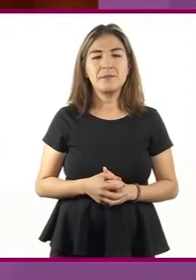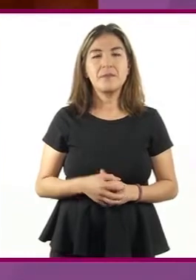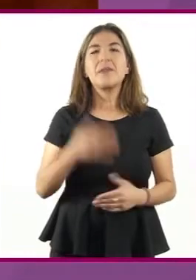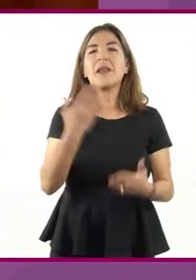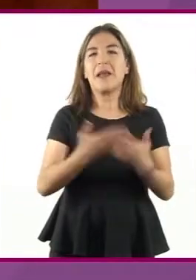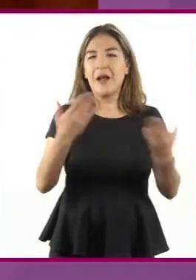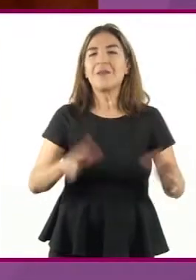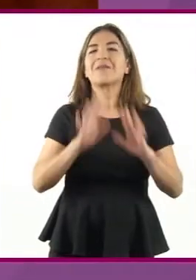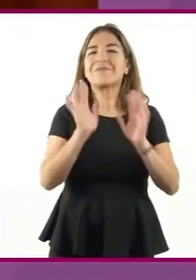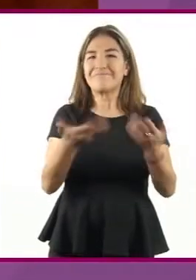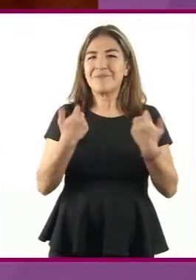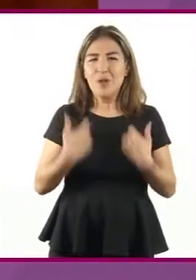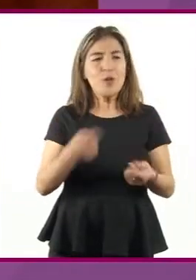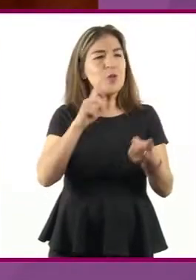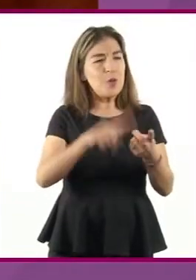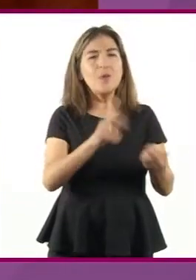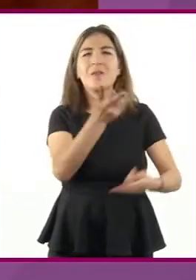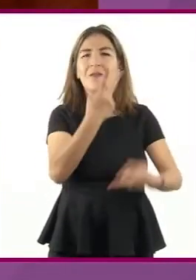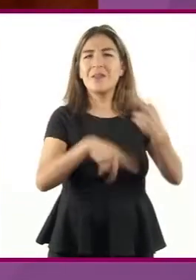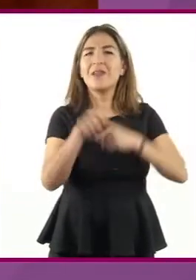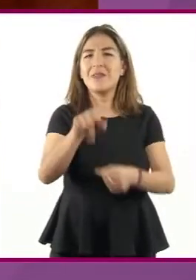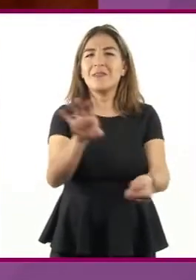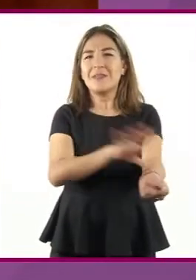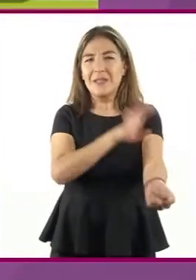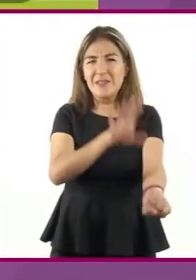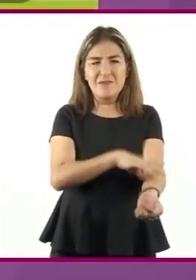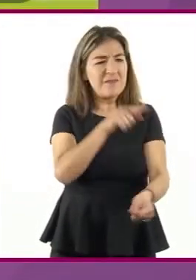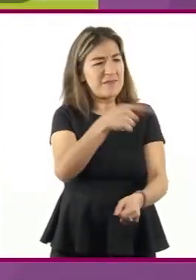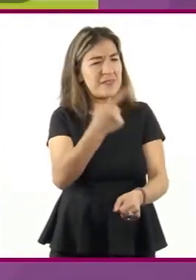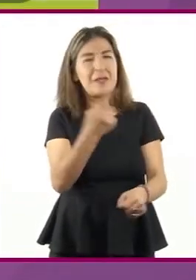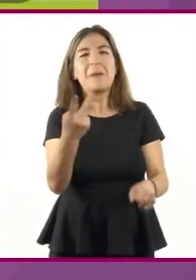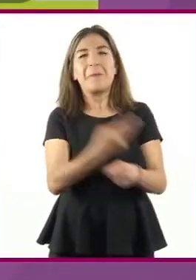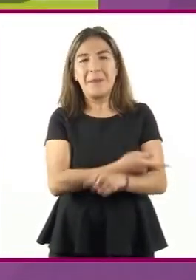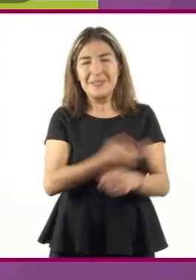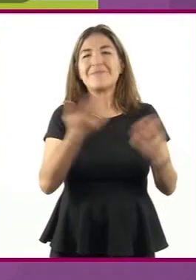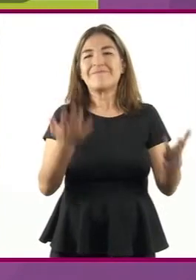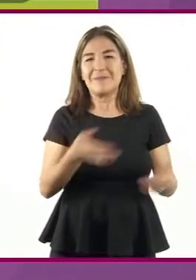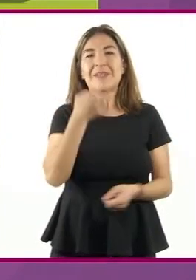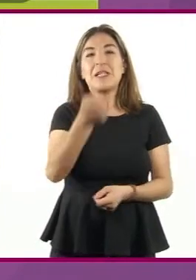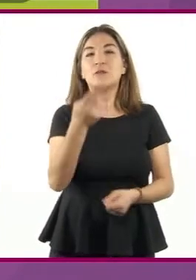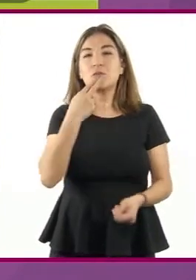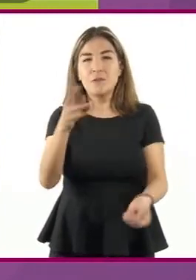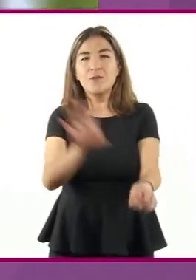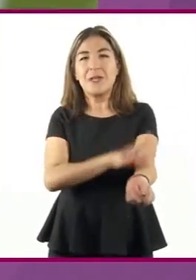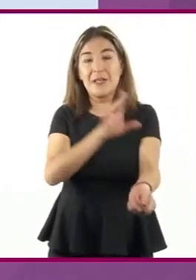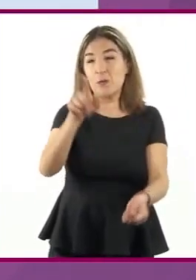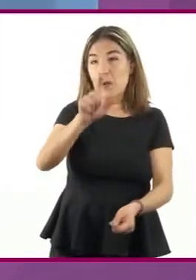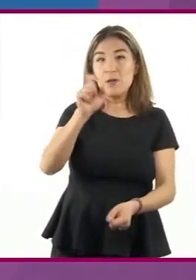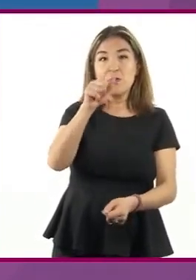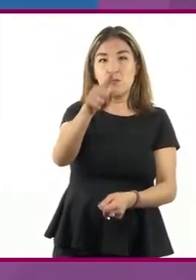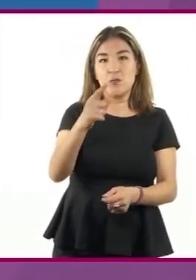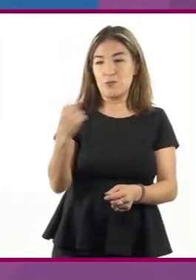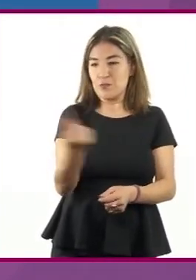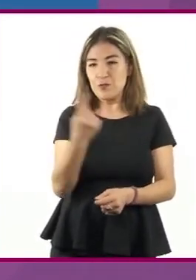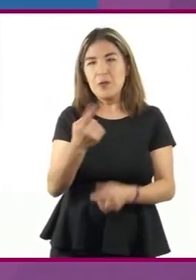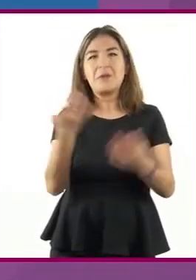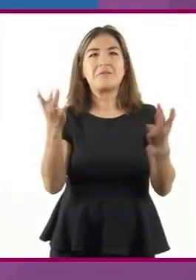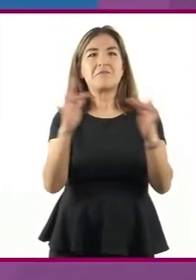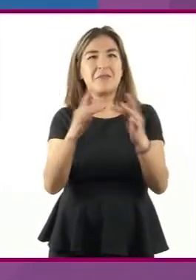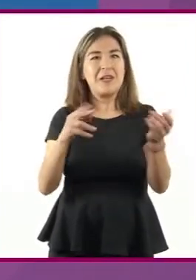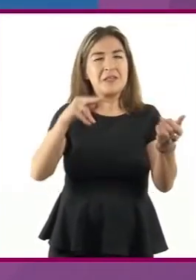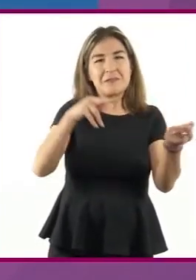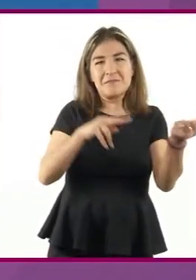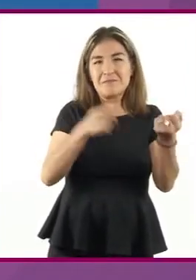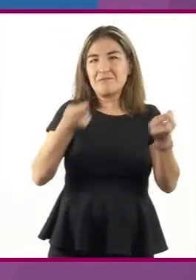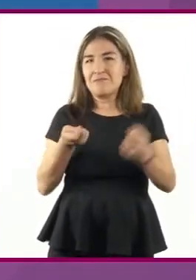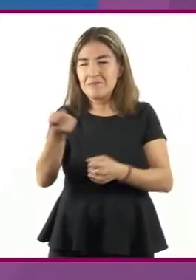Ahora entiendo de dónde proviene la energía y qué pasa con ella. Utilizamos energía siempre que encendemos un aparato eléctrico y muchas de